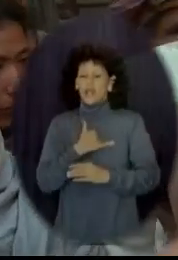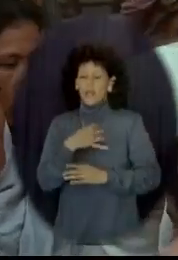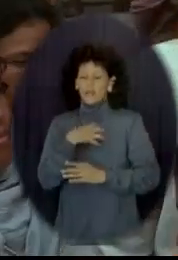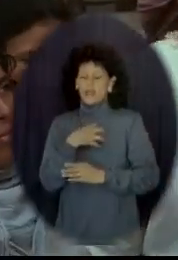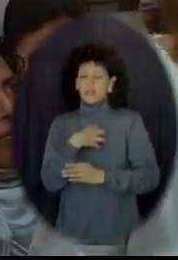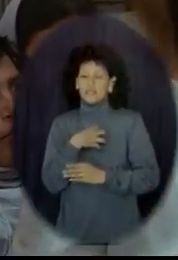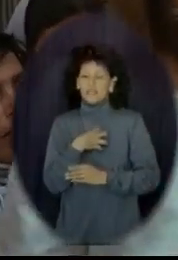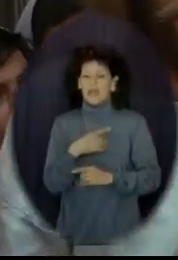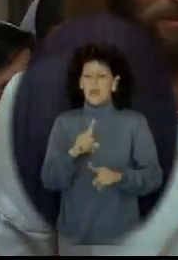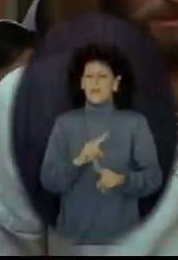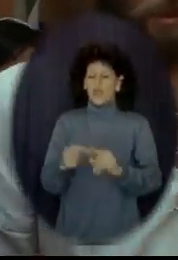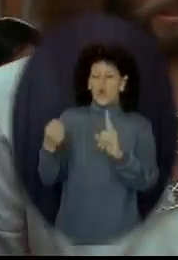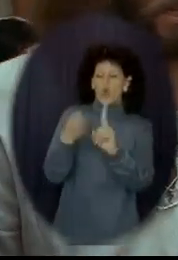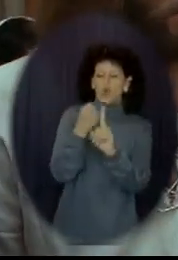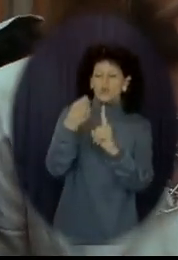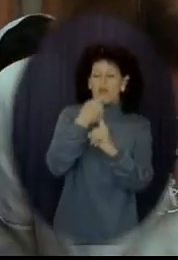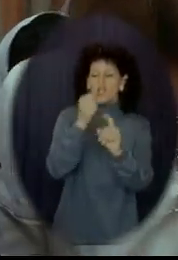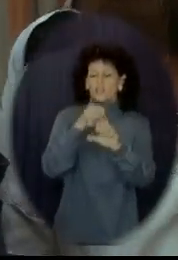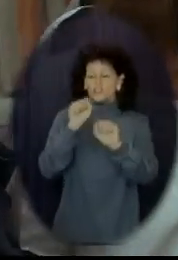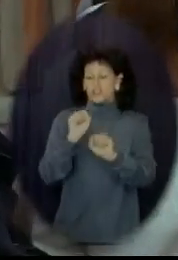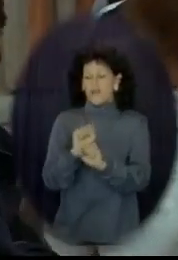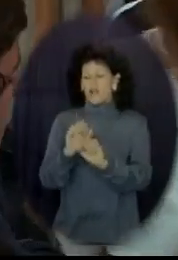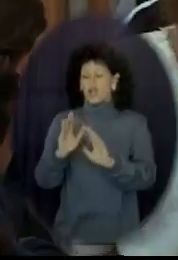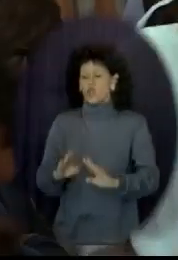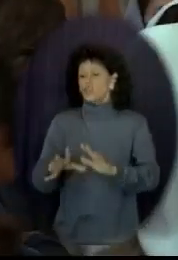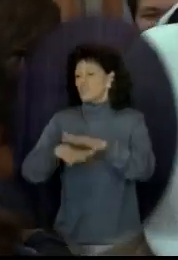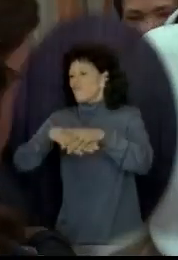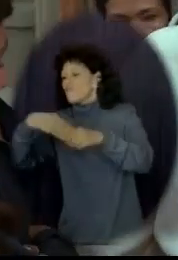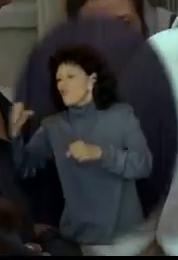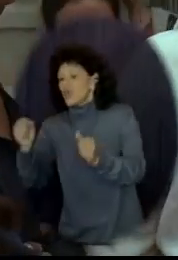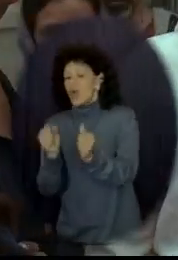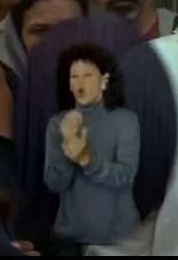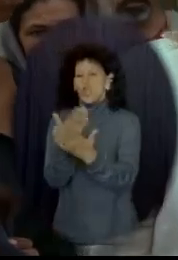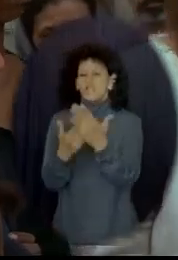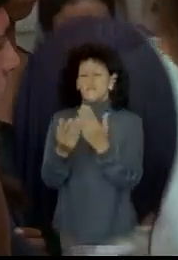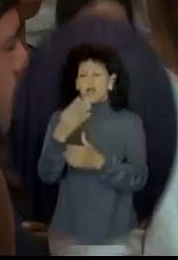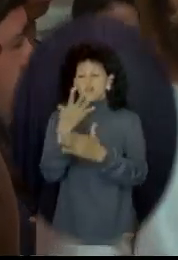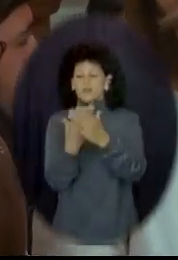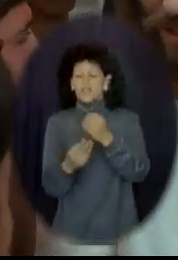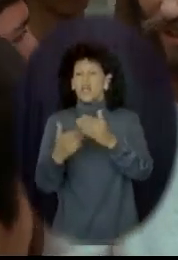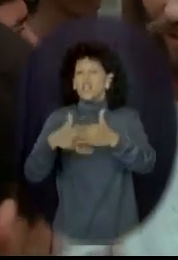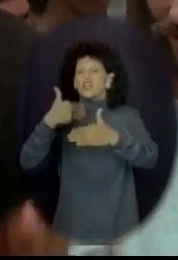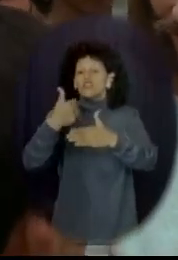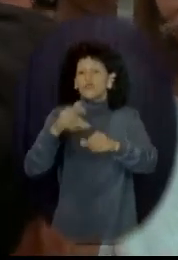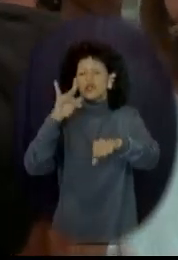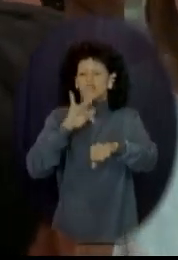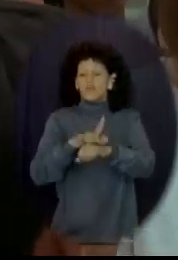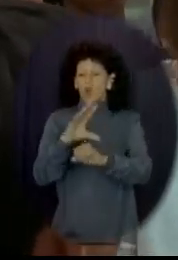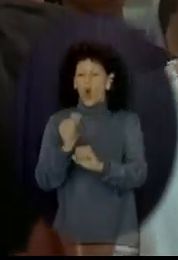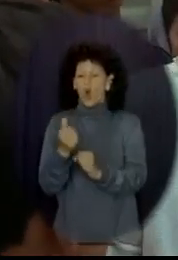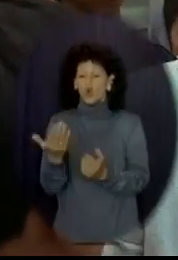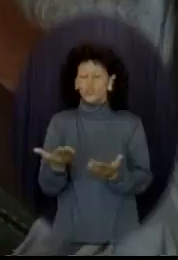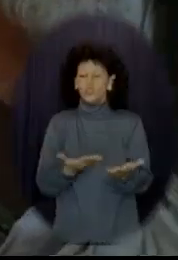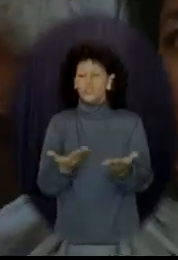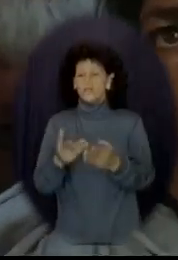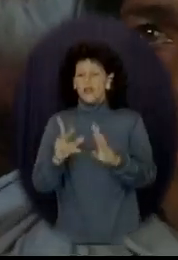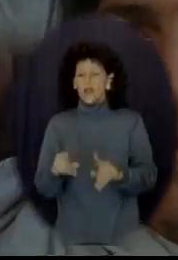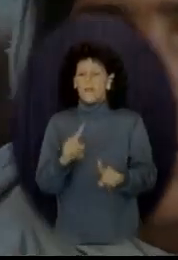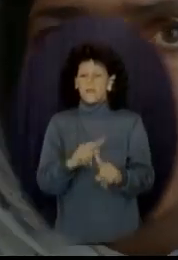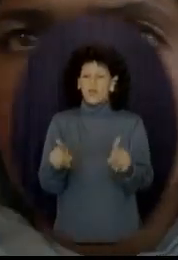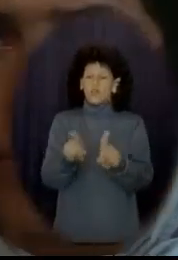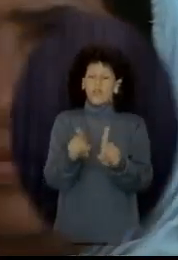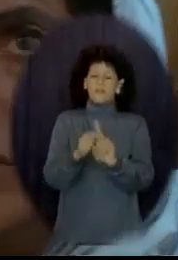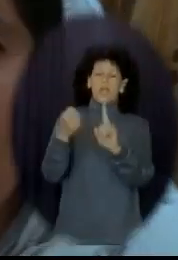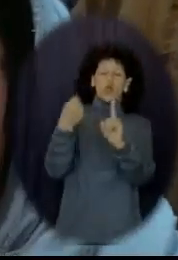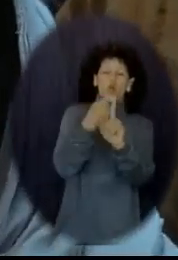cosecha. Pero lo golpearon y lo enviaron con las manos vacías. Luego envió a otro criado. Pero